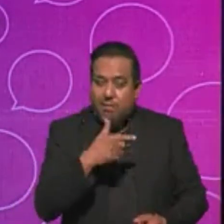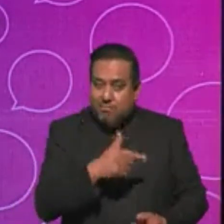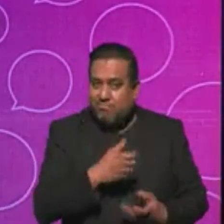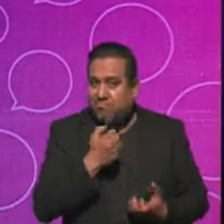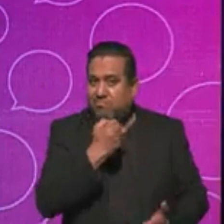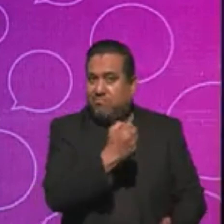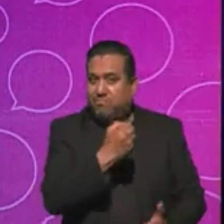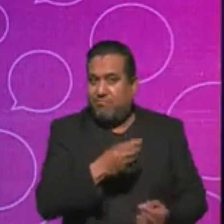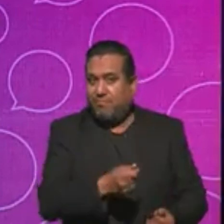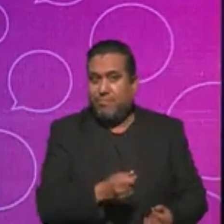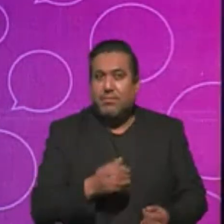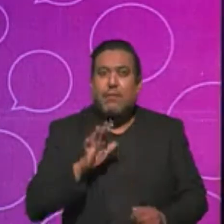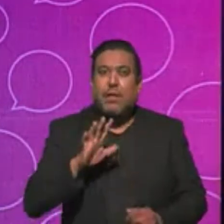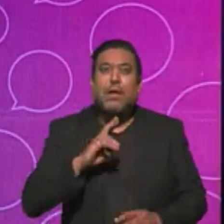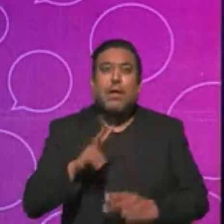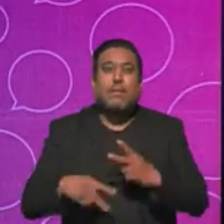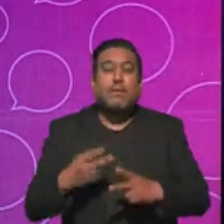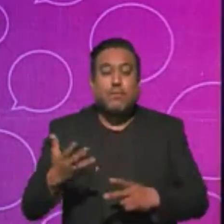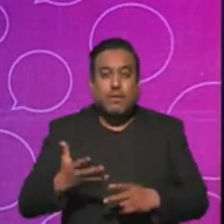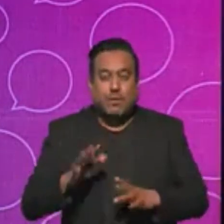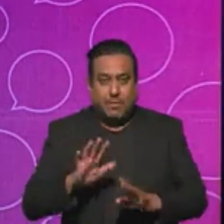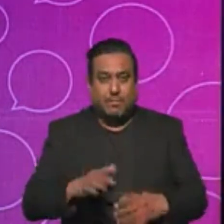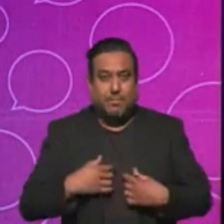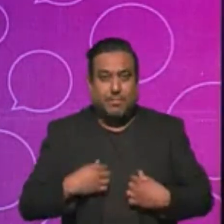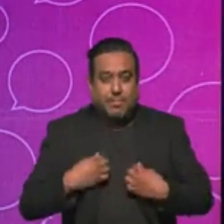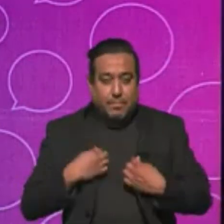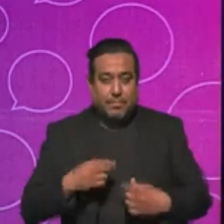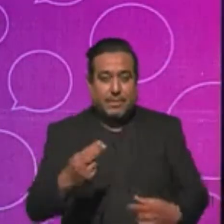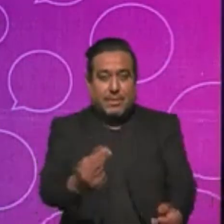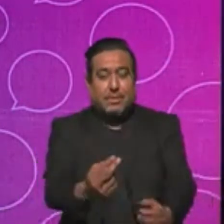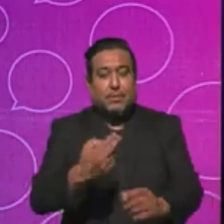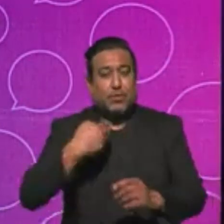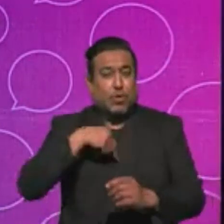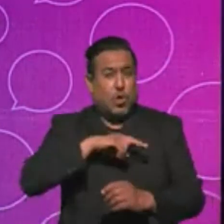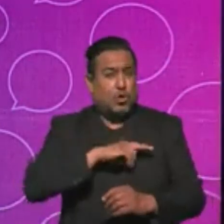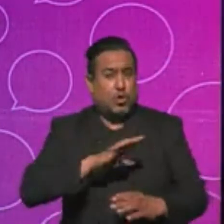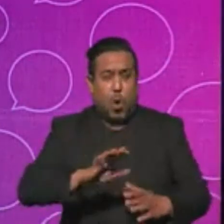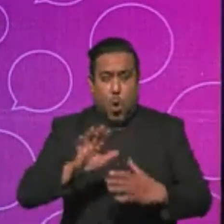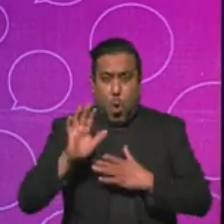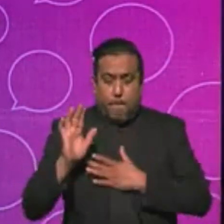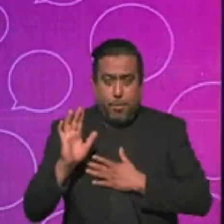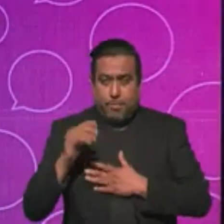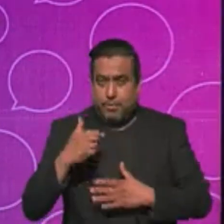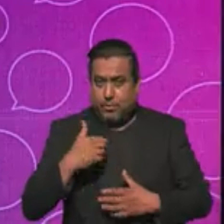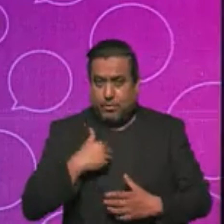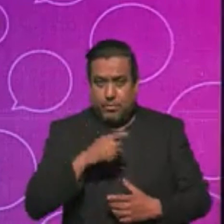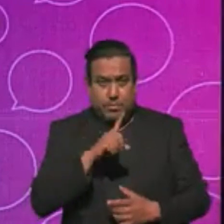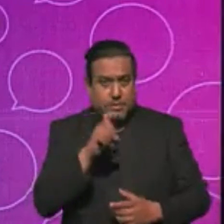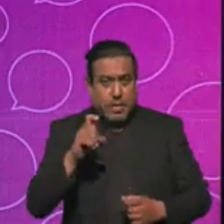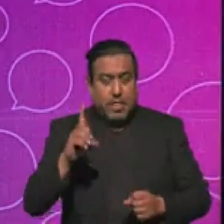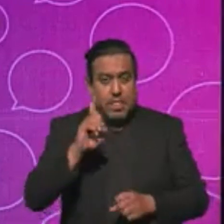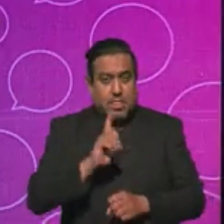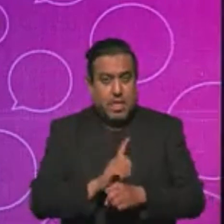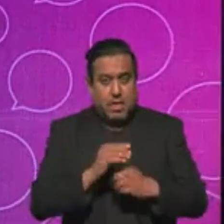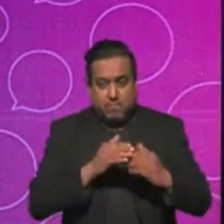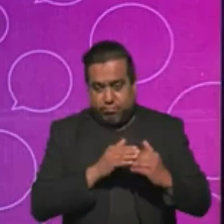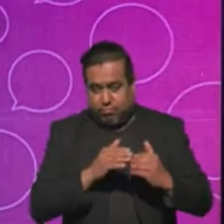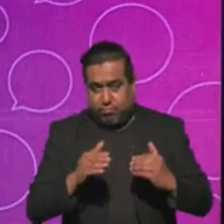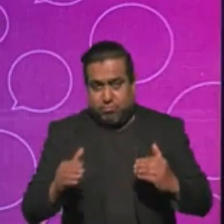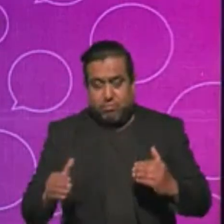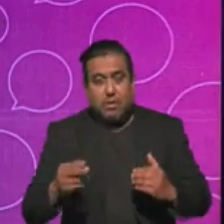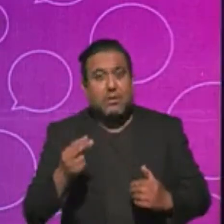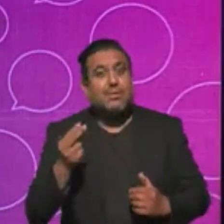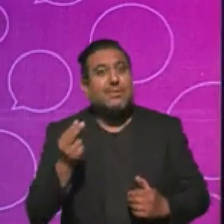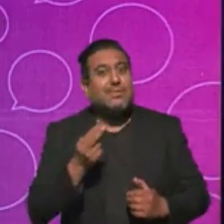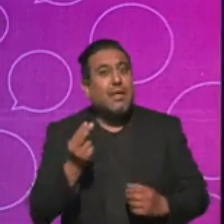vamos a hacer y qué queremos hacer lo primero es hacer el compromiso dentro de mis primeros 100 días de gobierno a compactar la